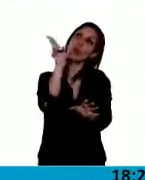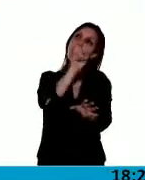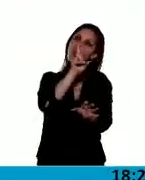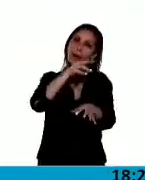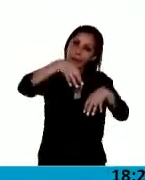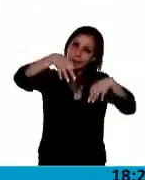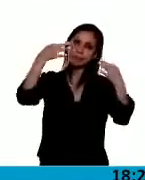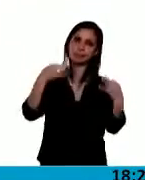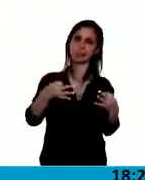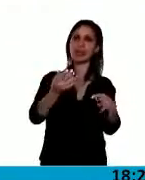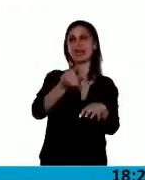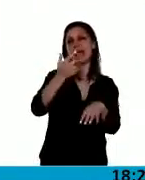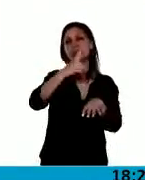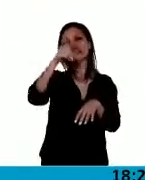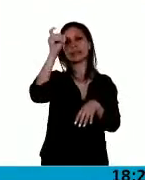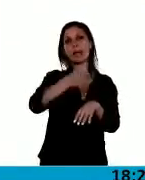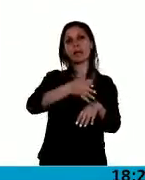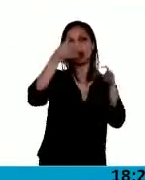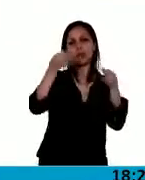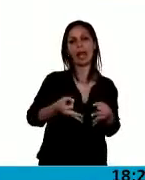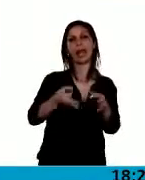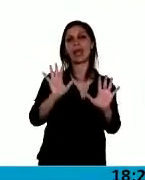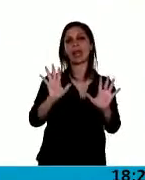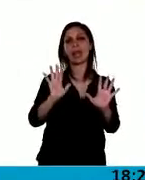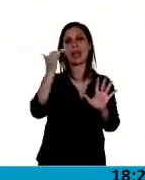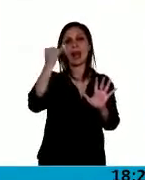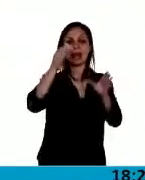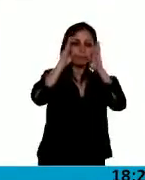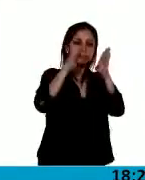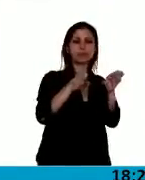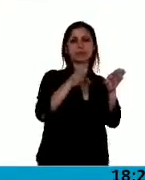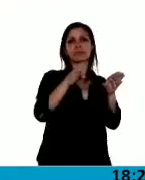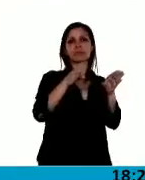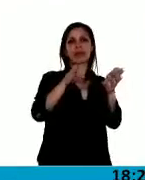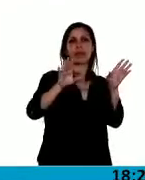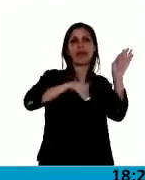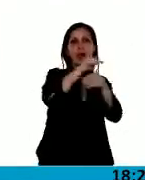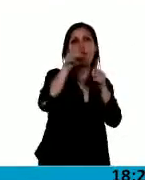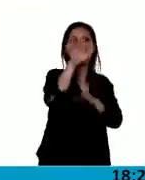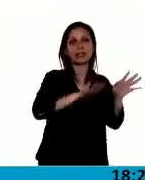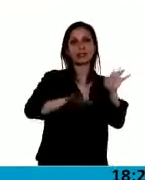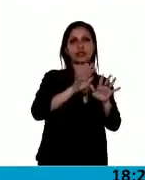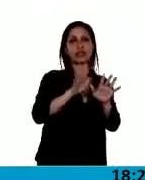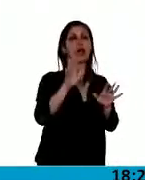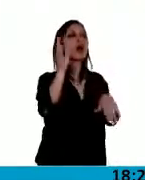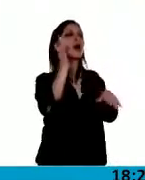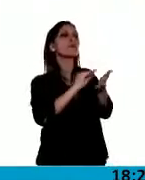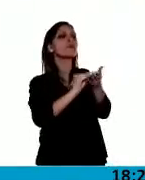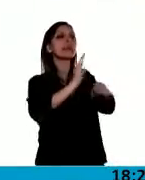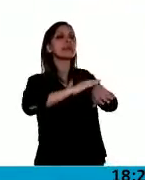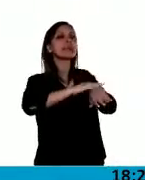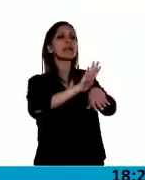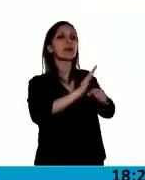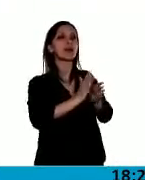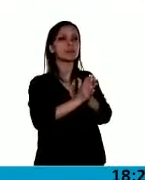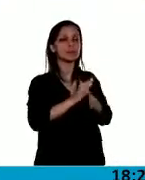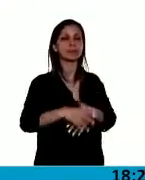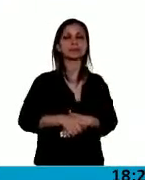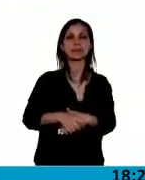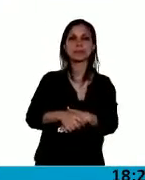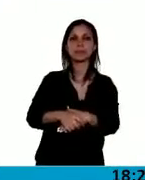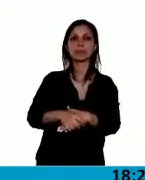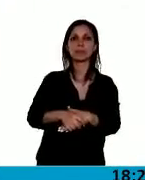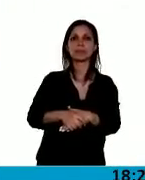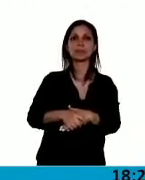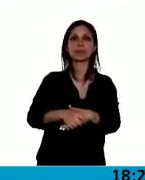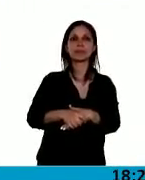exclusivamente, casi de forma exclusiva, se ocupan de la planificación familiar. Diputada, claro, por favor, vaya cerrando. Por